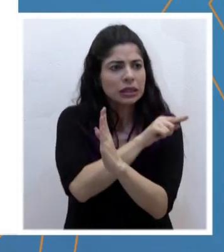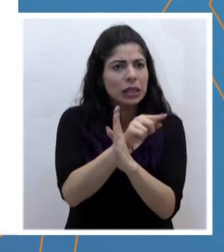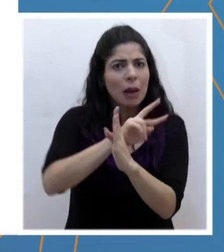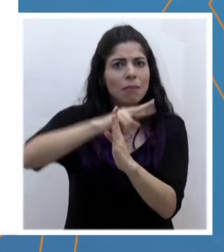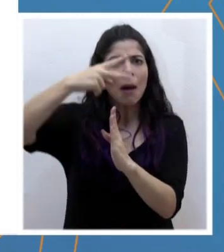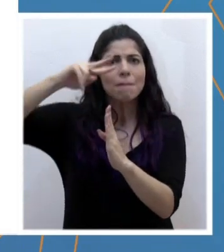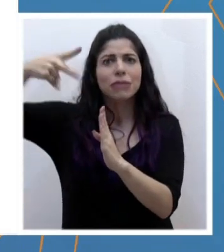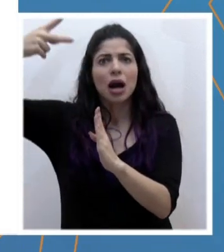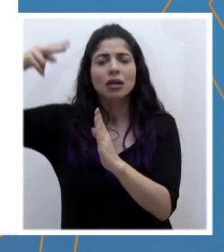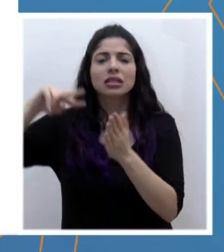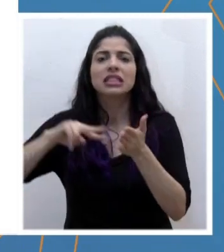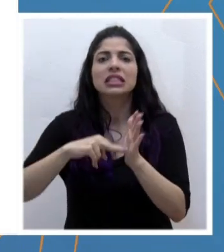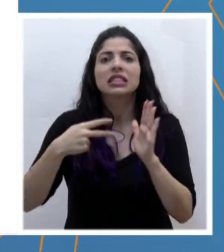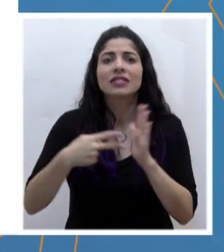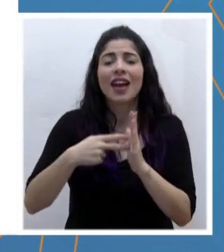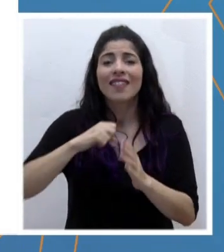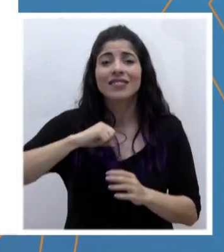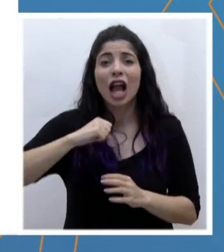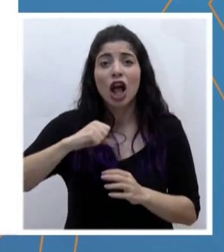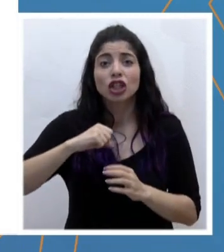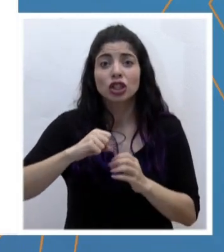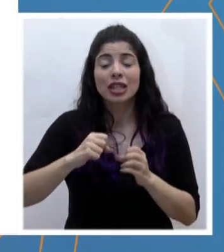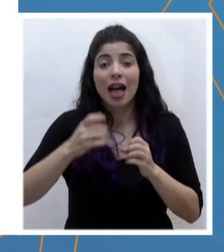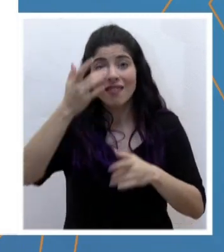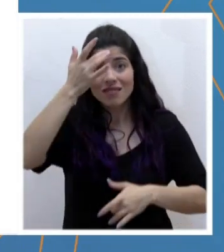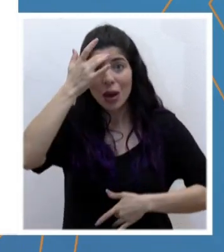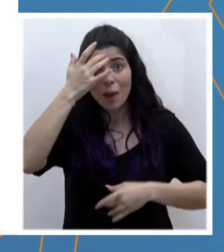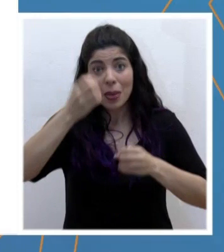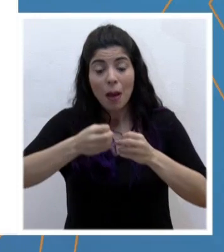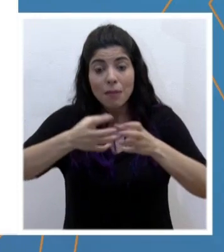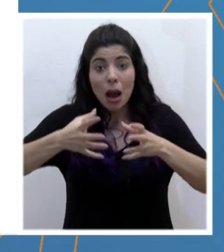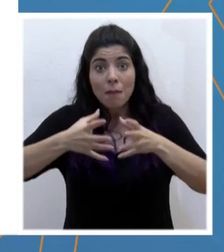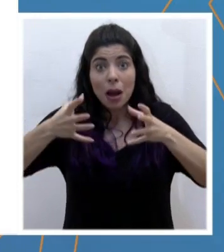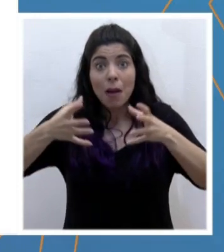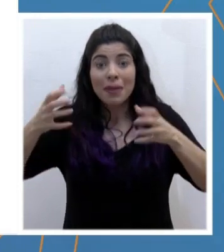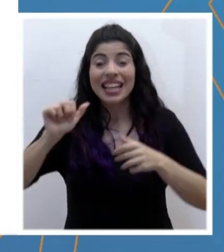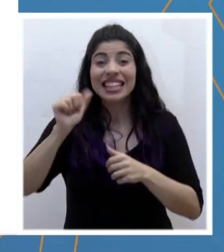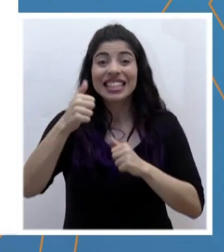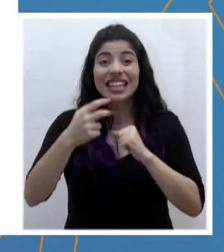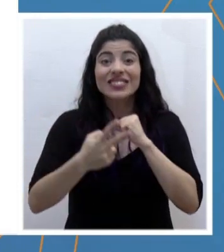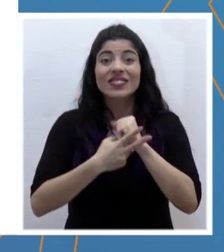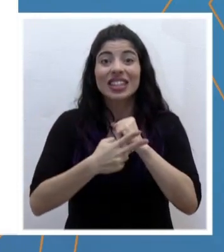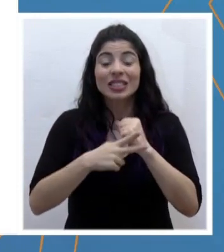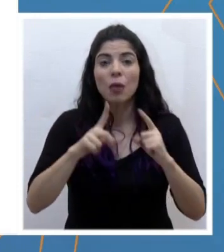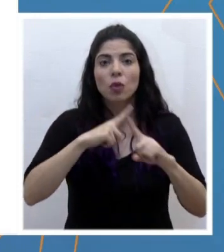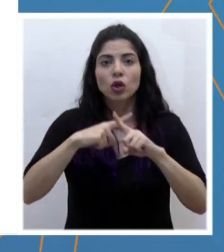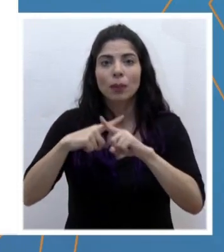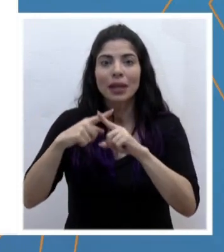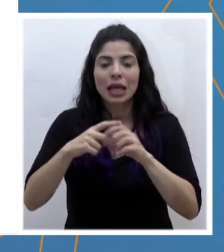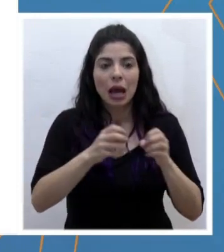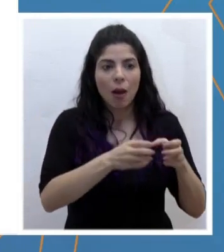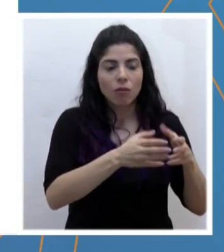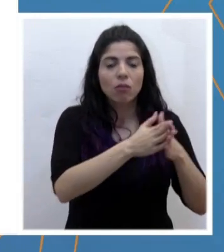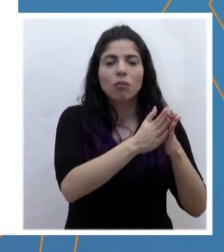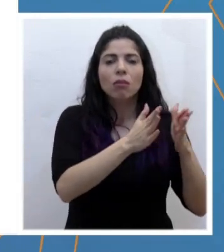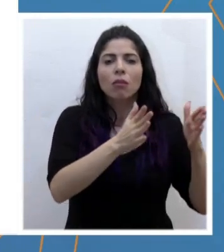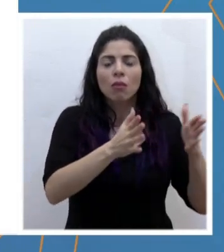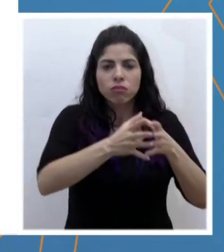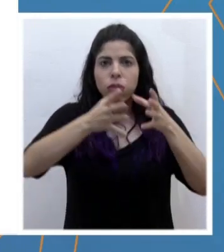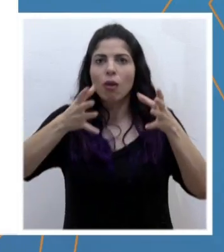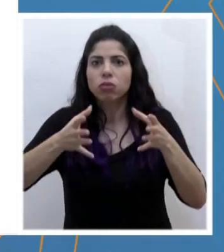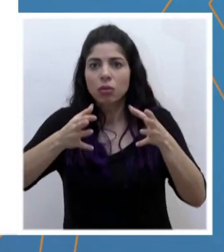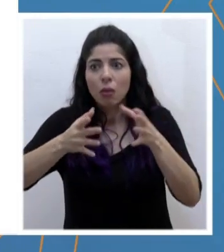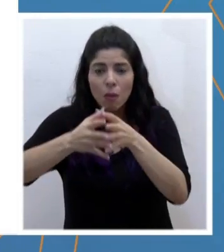significa que hemos incrementado la velocidad de aparición de nuevos casos 10 veces desde los primeros casos. Si mantenemos